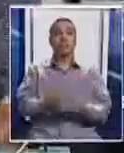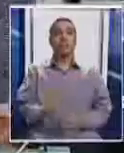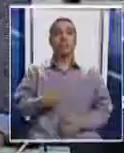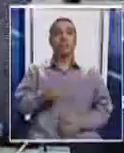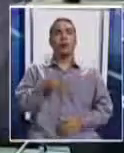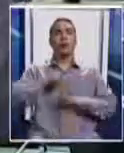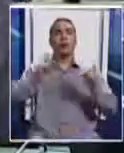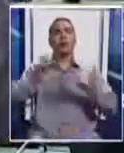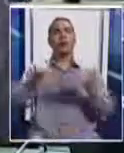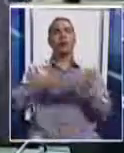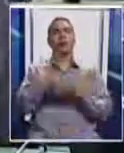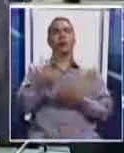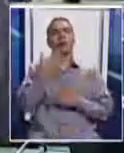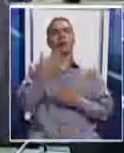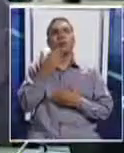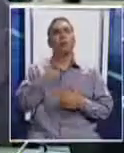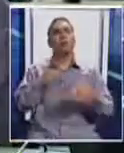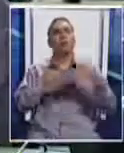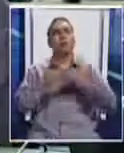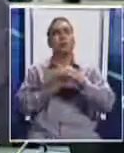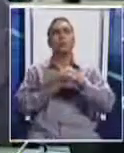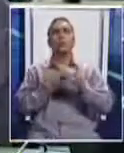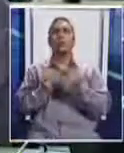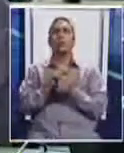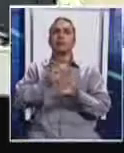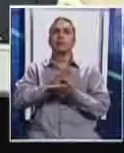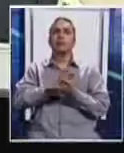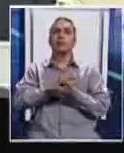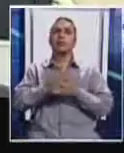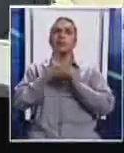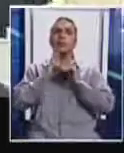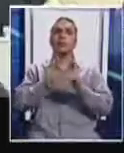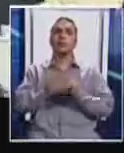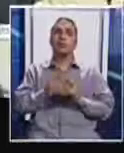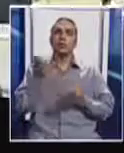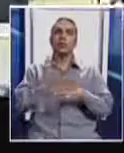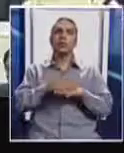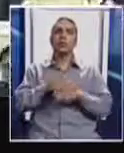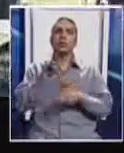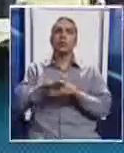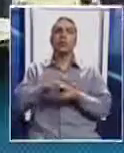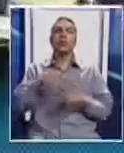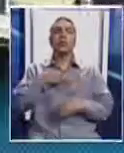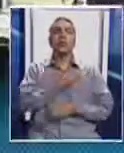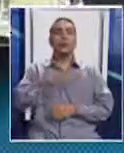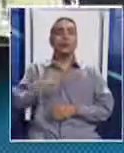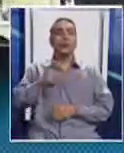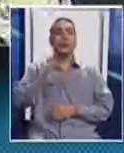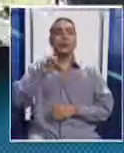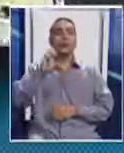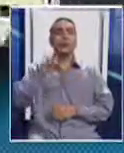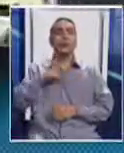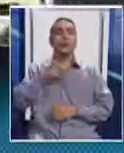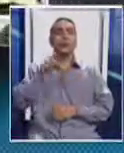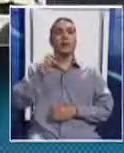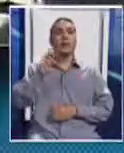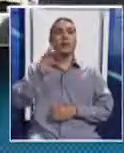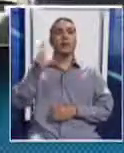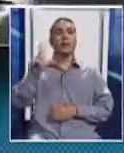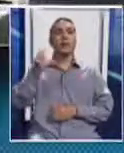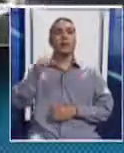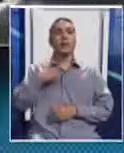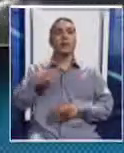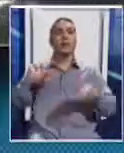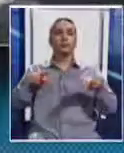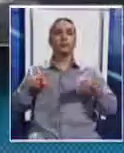Con un llamado a vivir una jornada electoral en paz y a esperar con tranquilidad los resultados, el presidente del Consejo Nacional Electoral, Juan Pablo Pozzo, inauguró